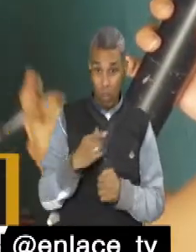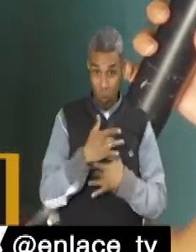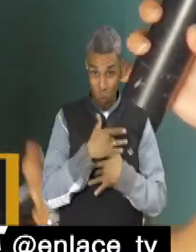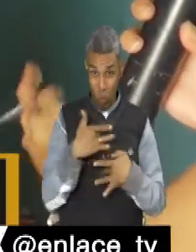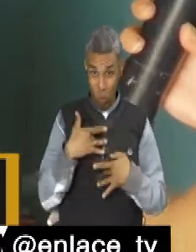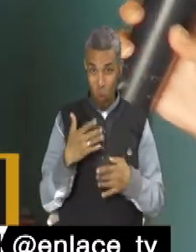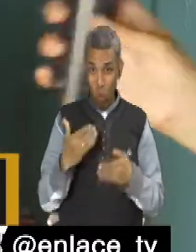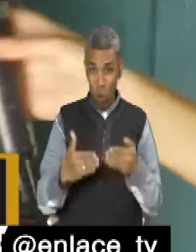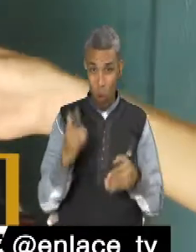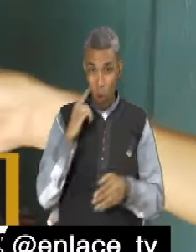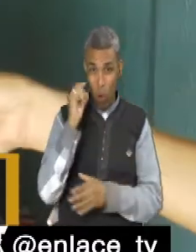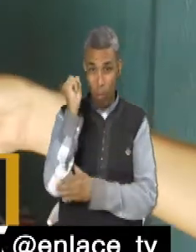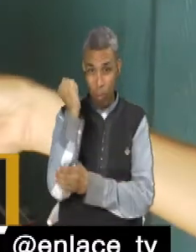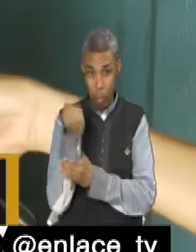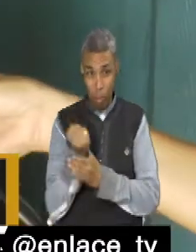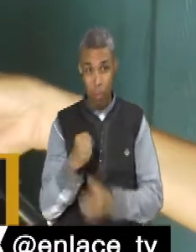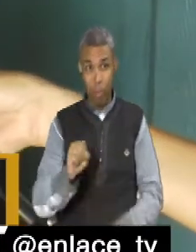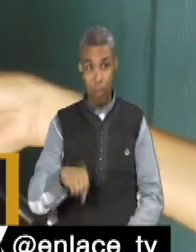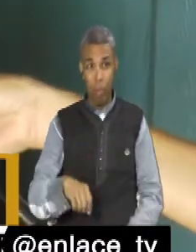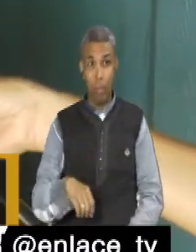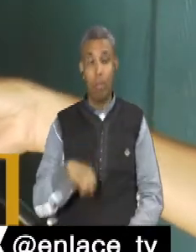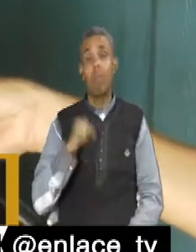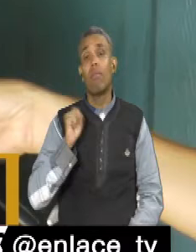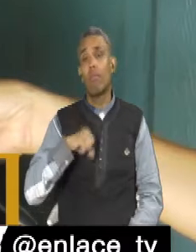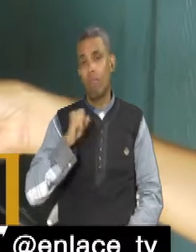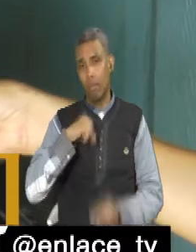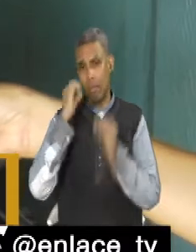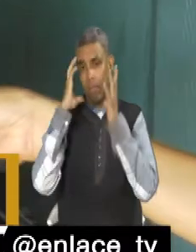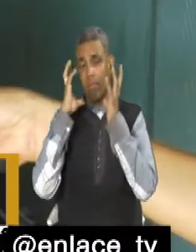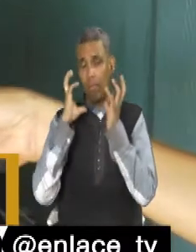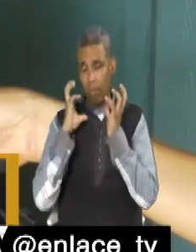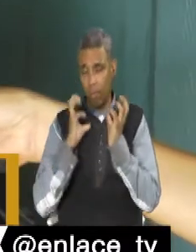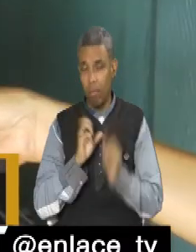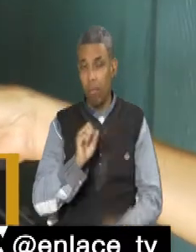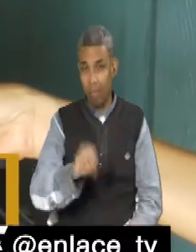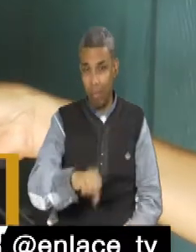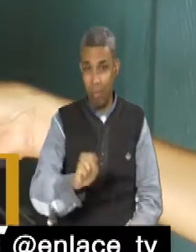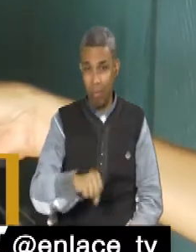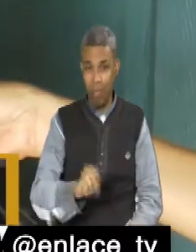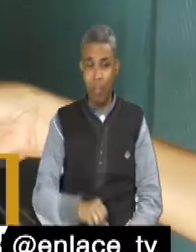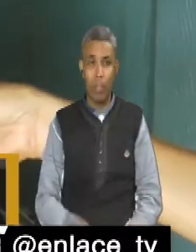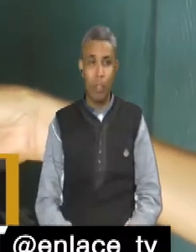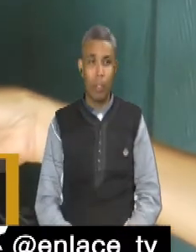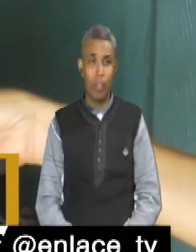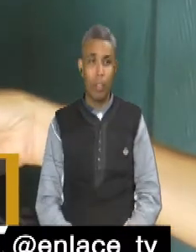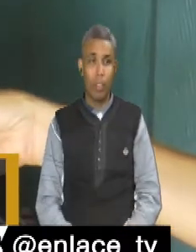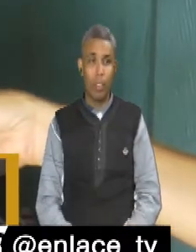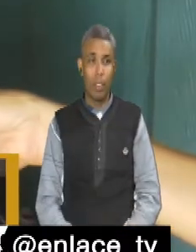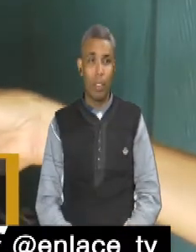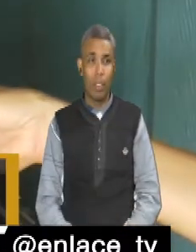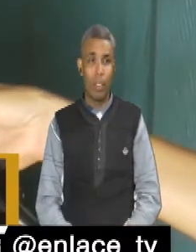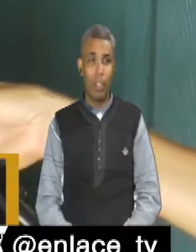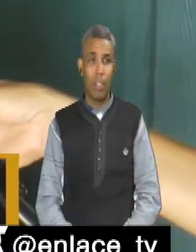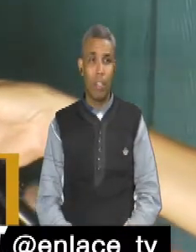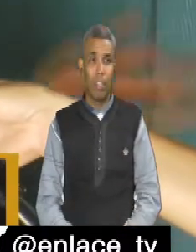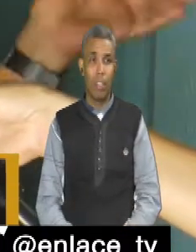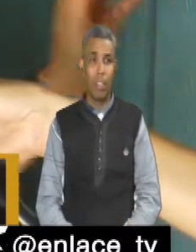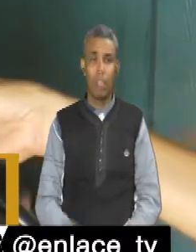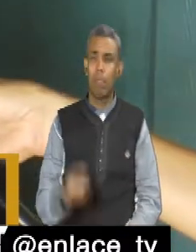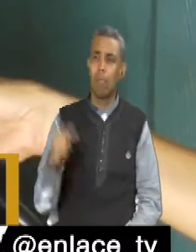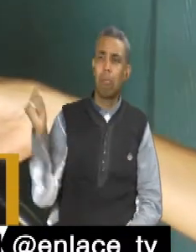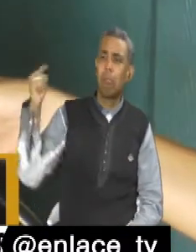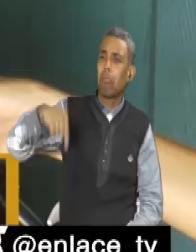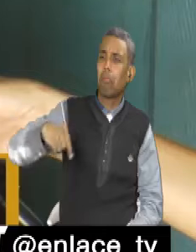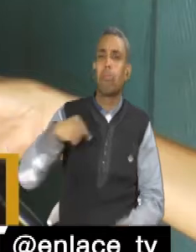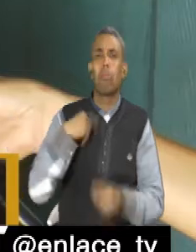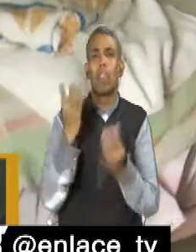ido decayendo precisamente por esa situación? Está muy decaída por estas cosas, de que cuánto es que no vienen a hacerle la curación, ya